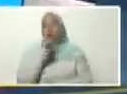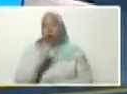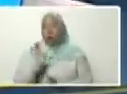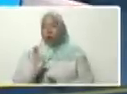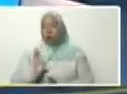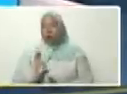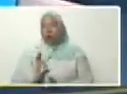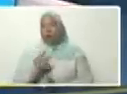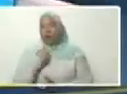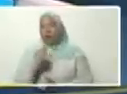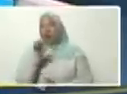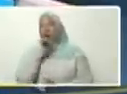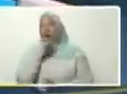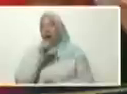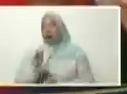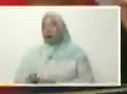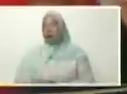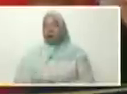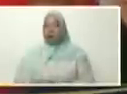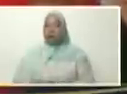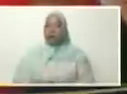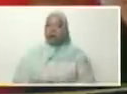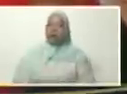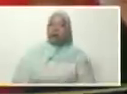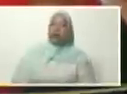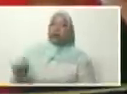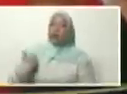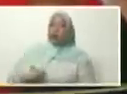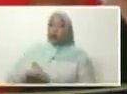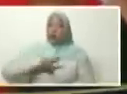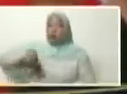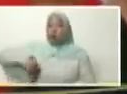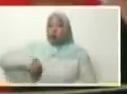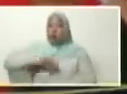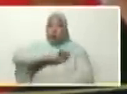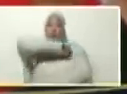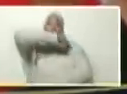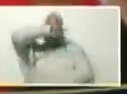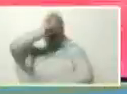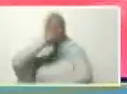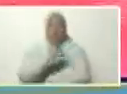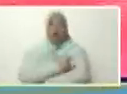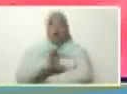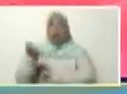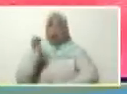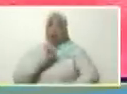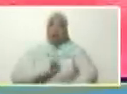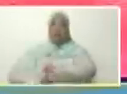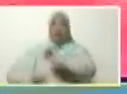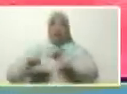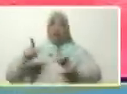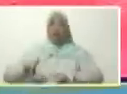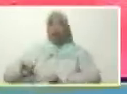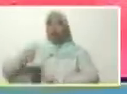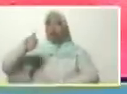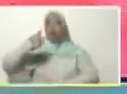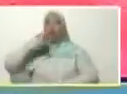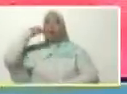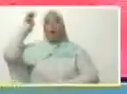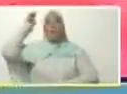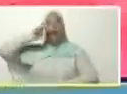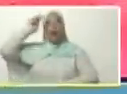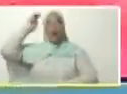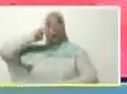Nosotros nos hemos forjado como se forja el acero en la batalla. Y nos forjamos con el más grande